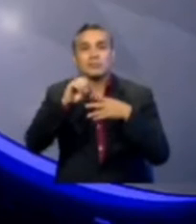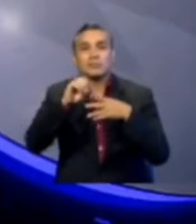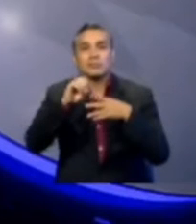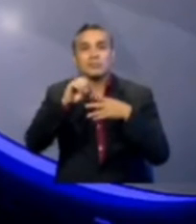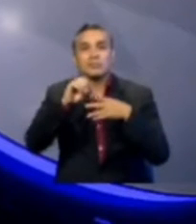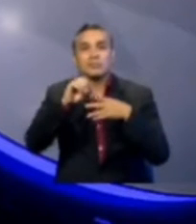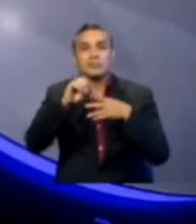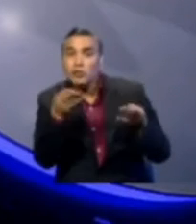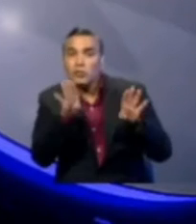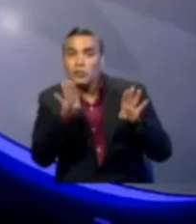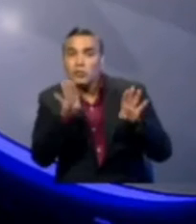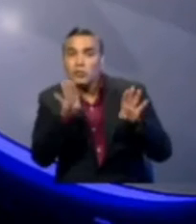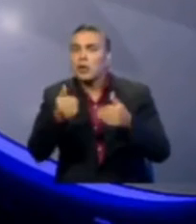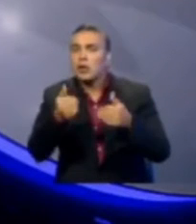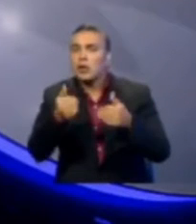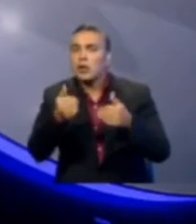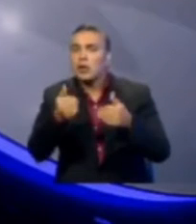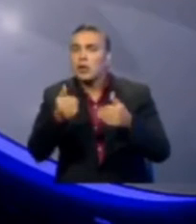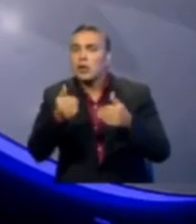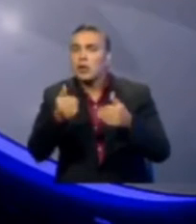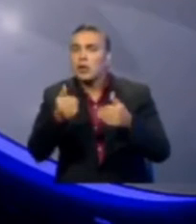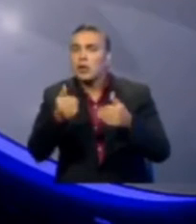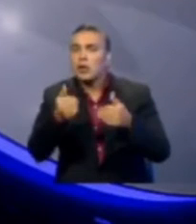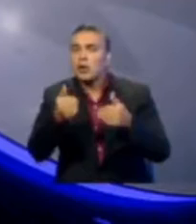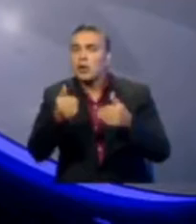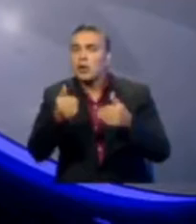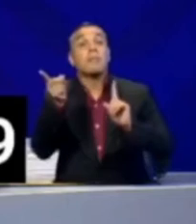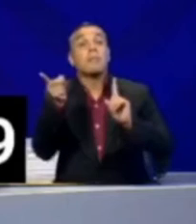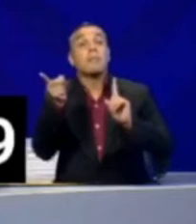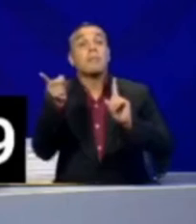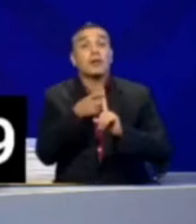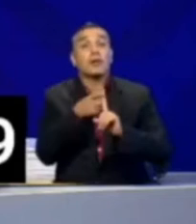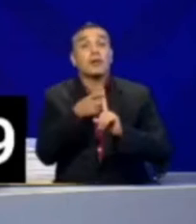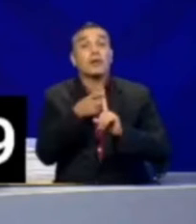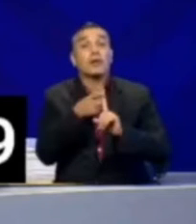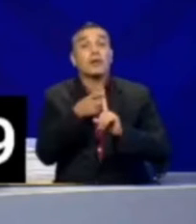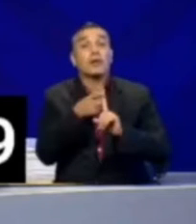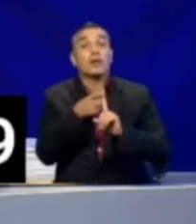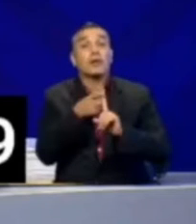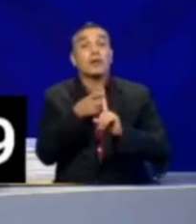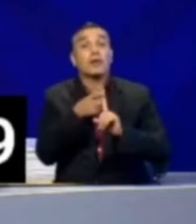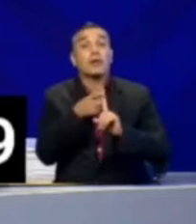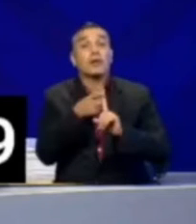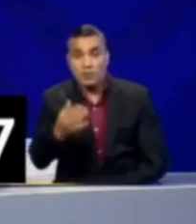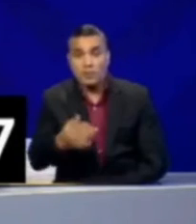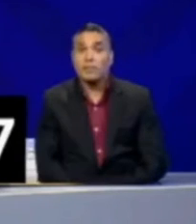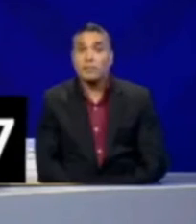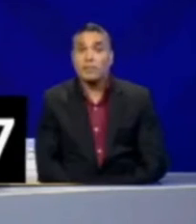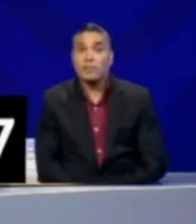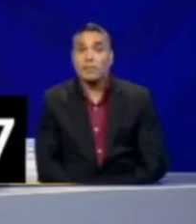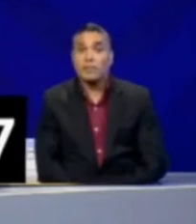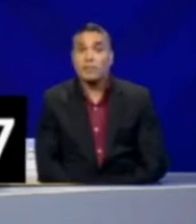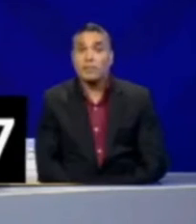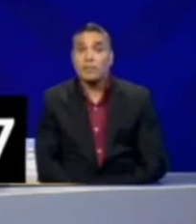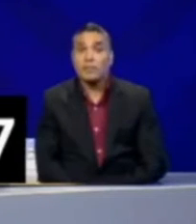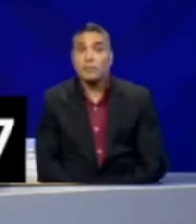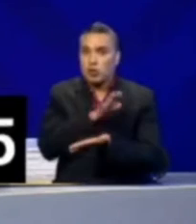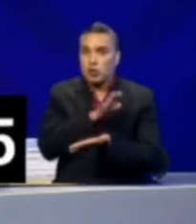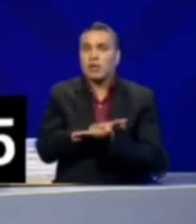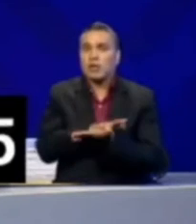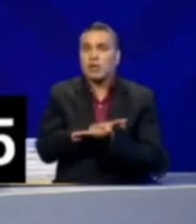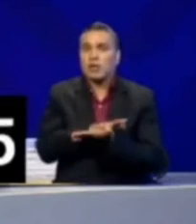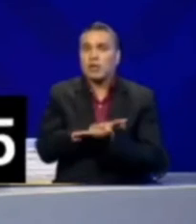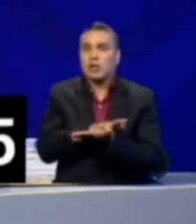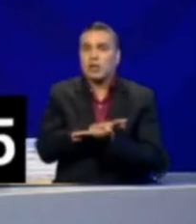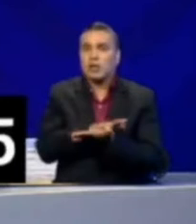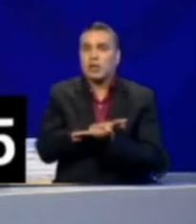política plantea, candidato Lasso? Empezamos con usted. En primer lugar, hablando de la educación escolar y colegial, creemos que debe haber